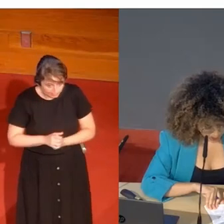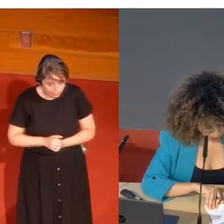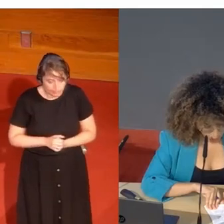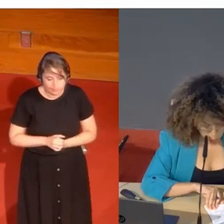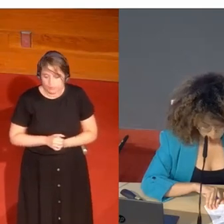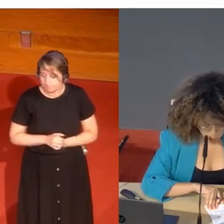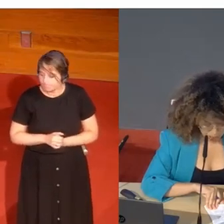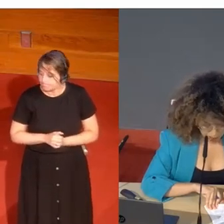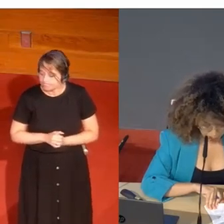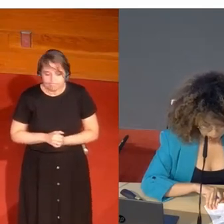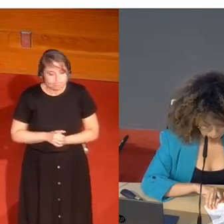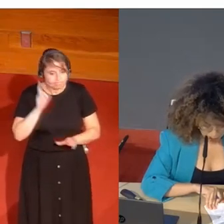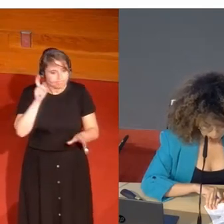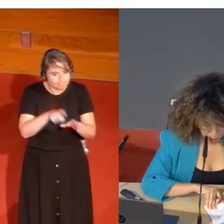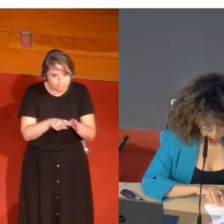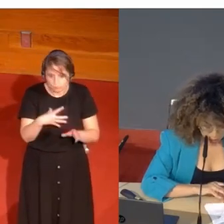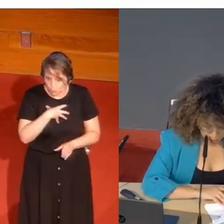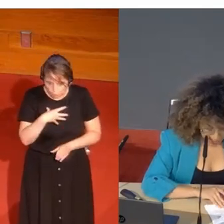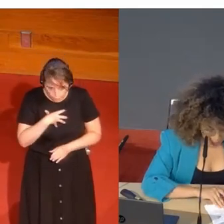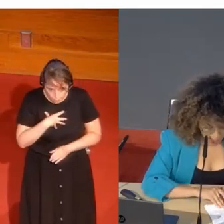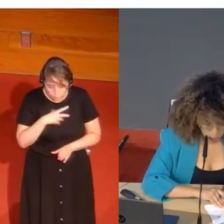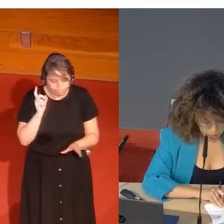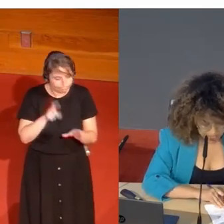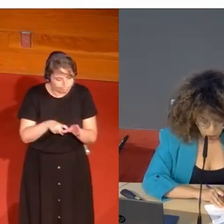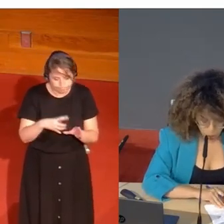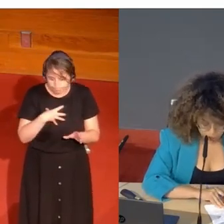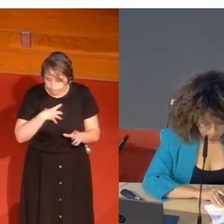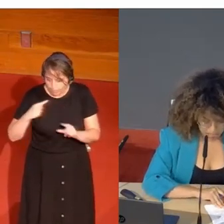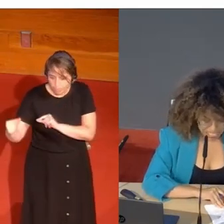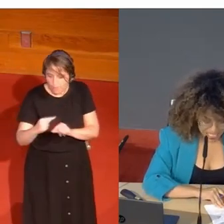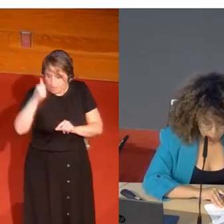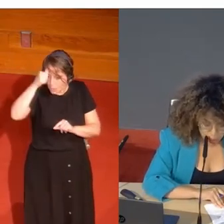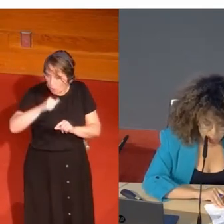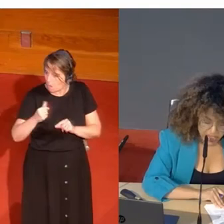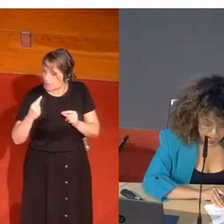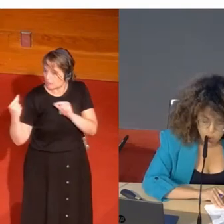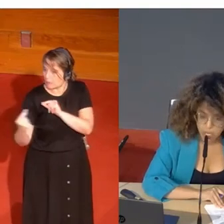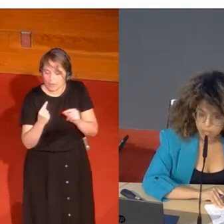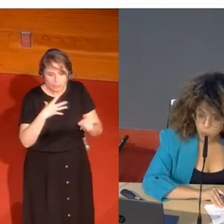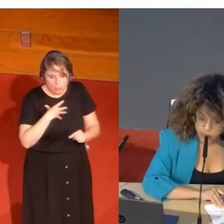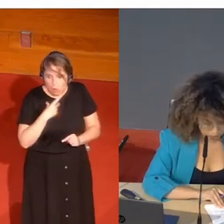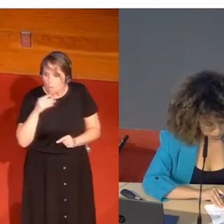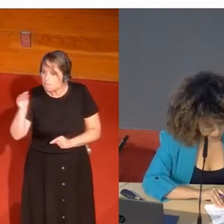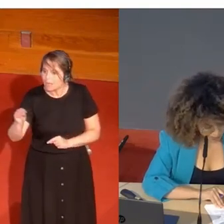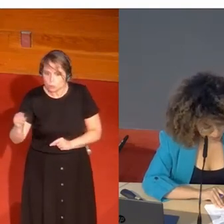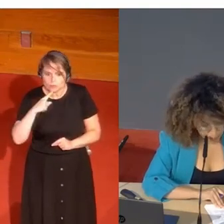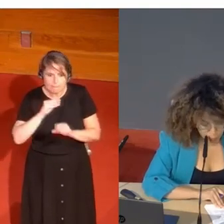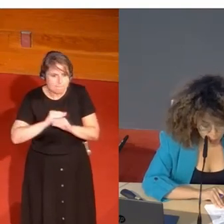mujer no podemos participación no podemos participar en un debate con hombres ni siquiera podemos hacerles una